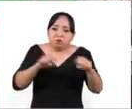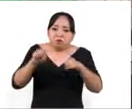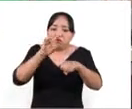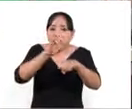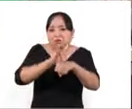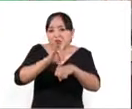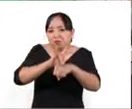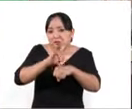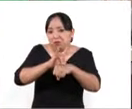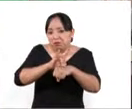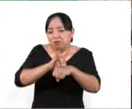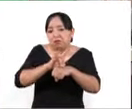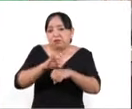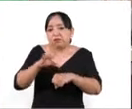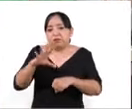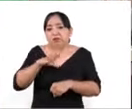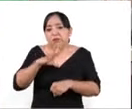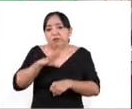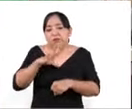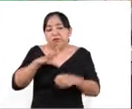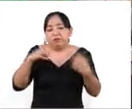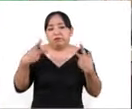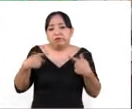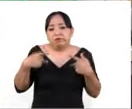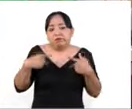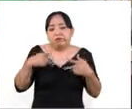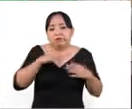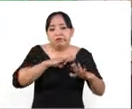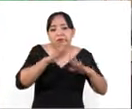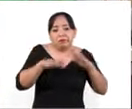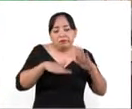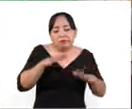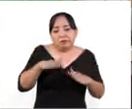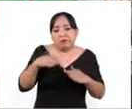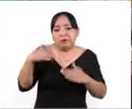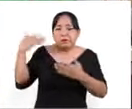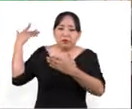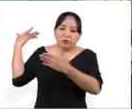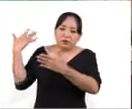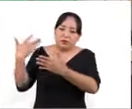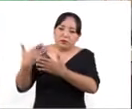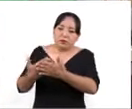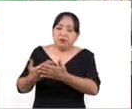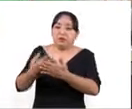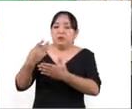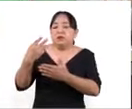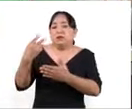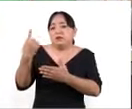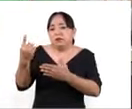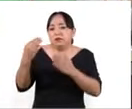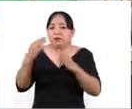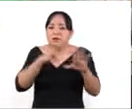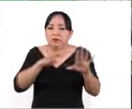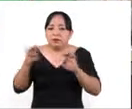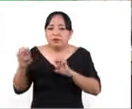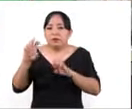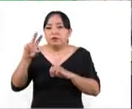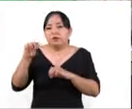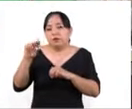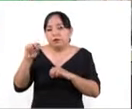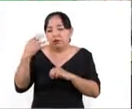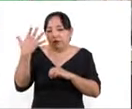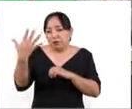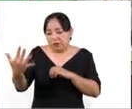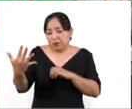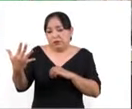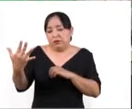que es un día de luto desde se declaró desde 1985 y después en 2017, por eso se hizo la bandera